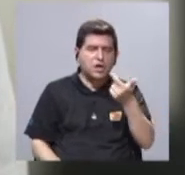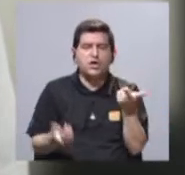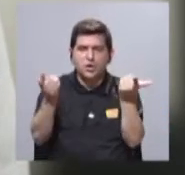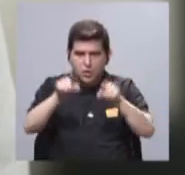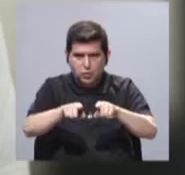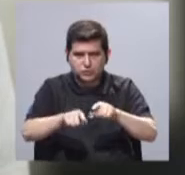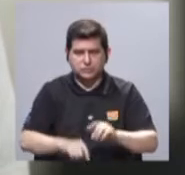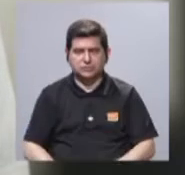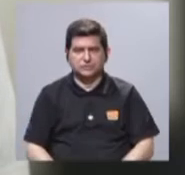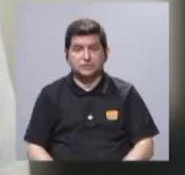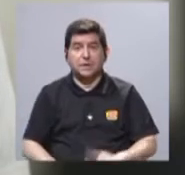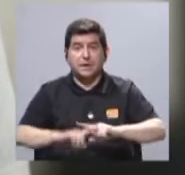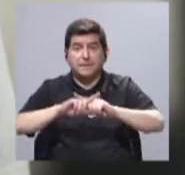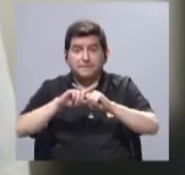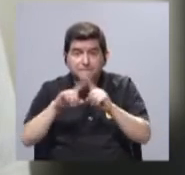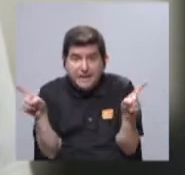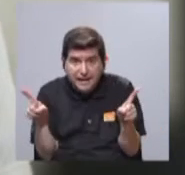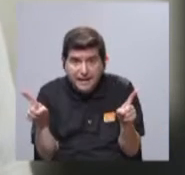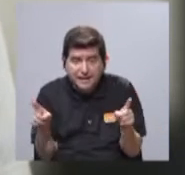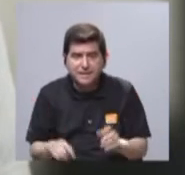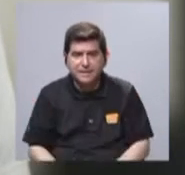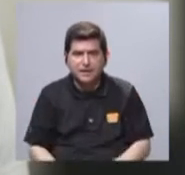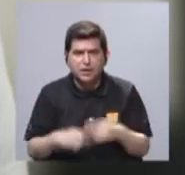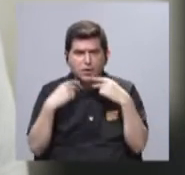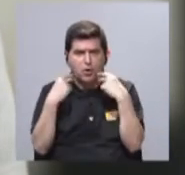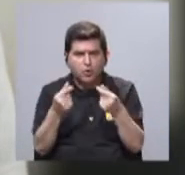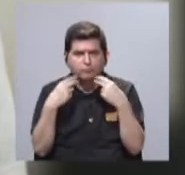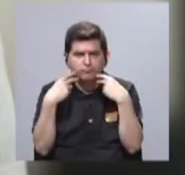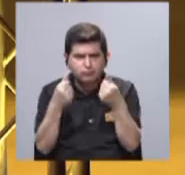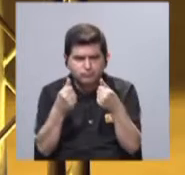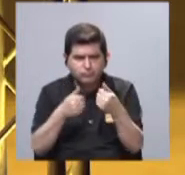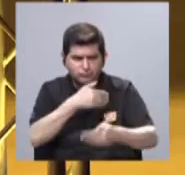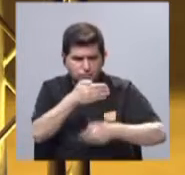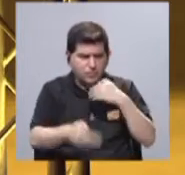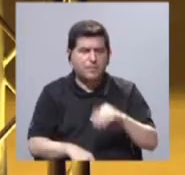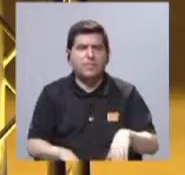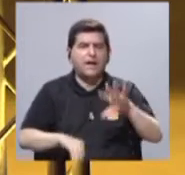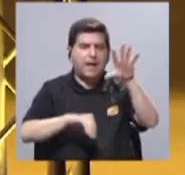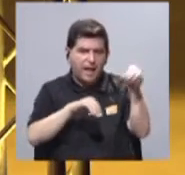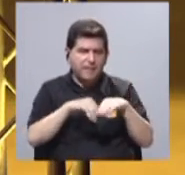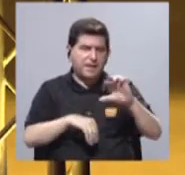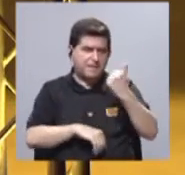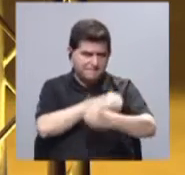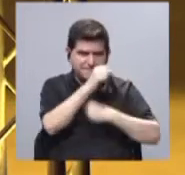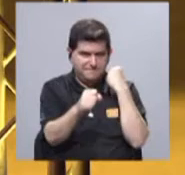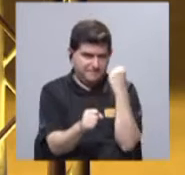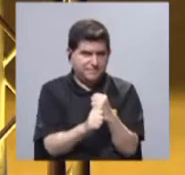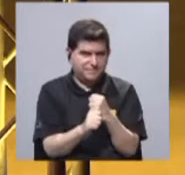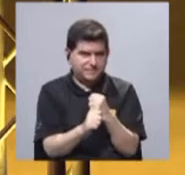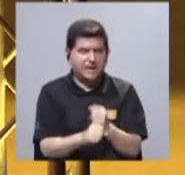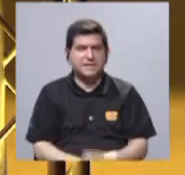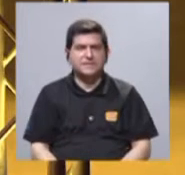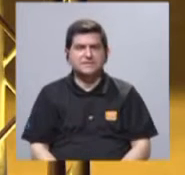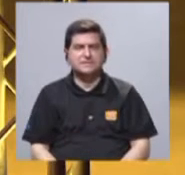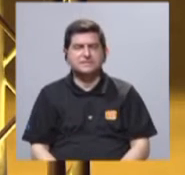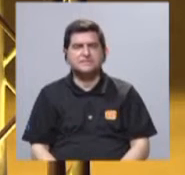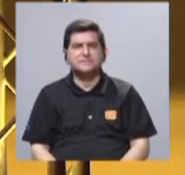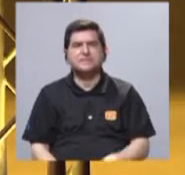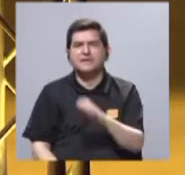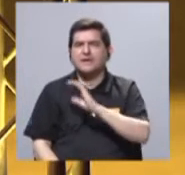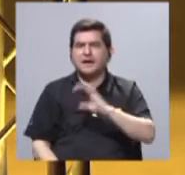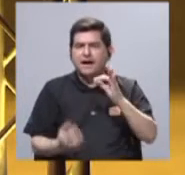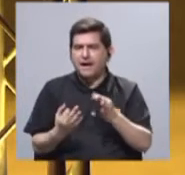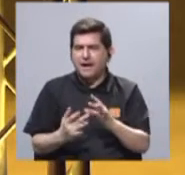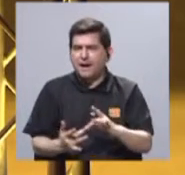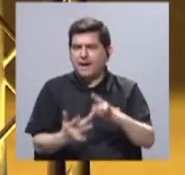detrás en parte conseguida en parte con bola y con alguna cosa más pero yo diría que lo